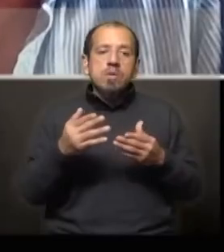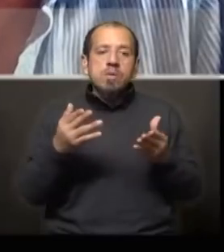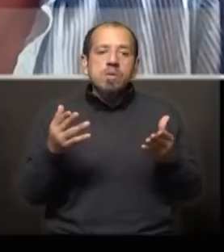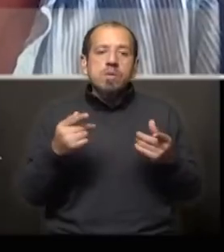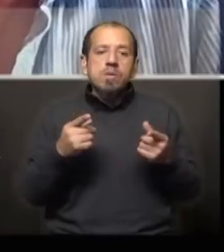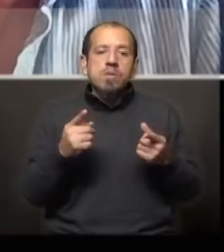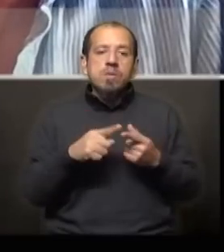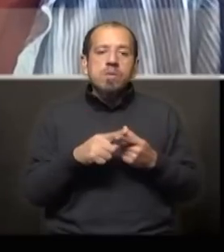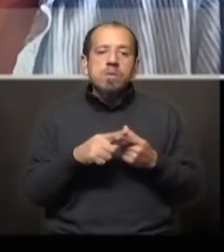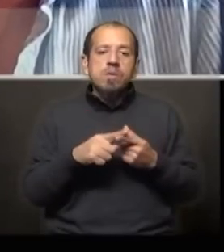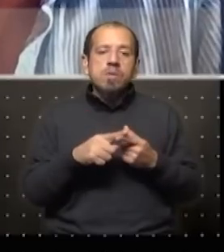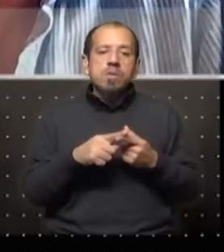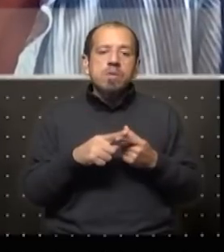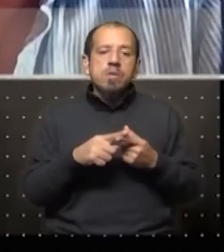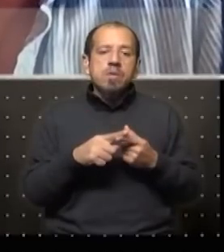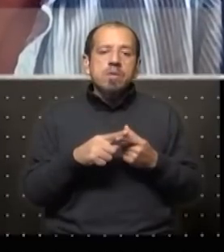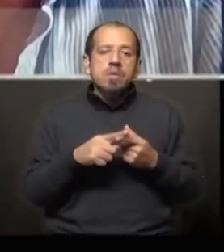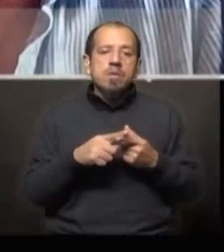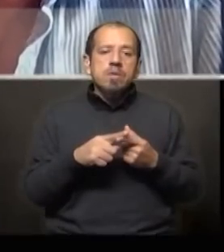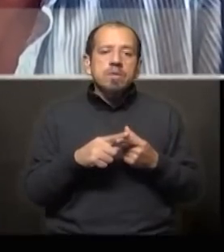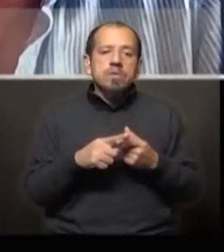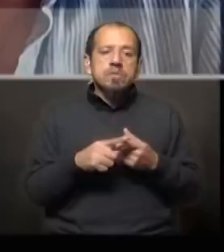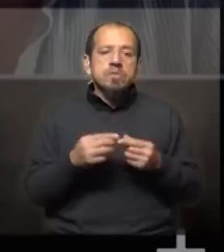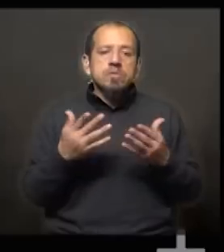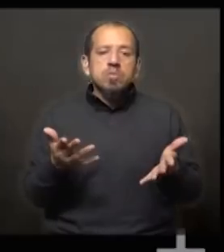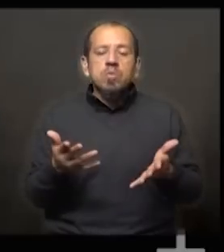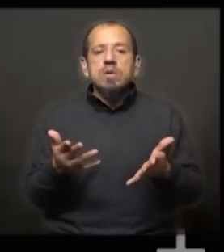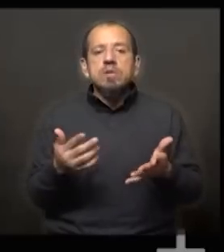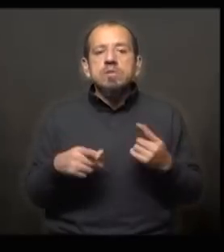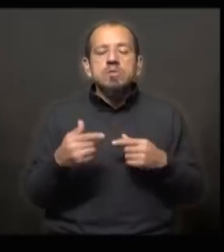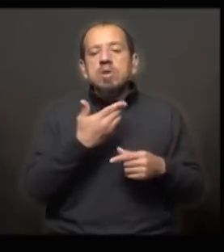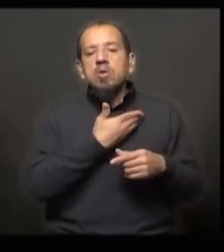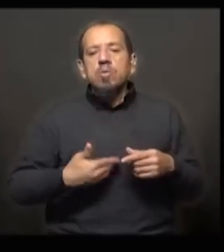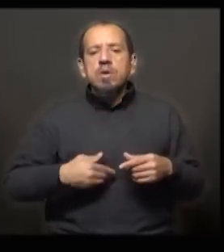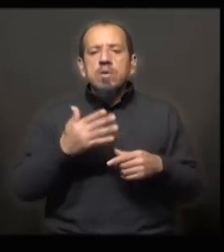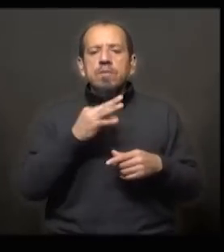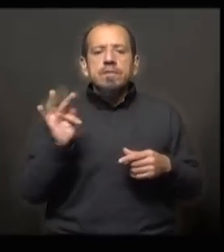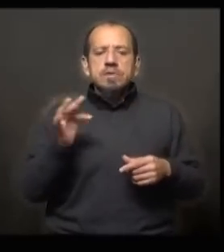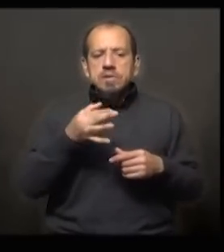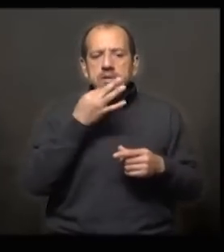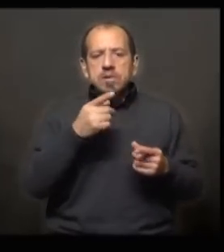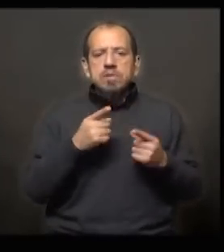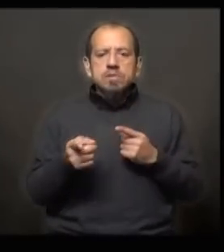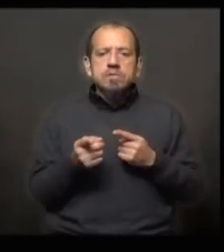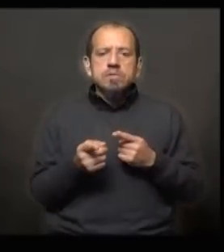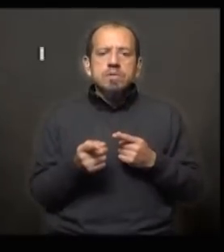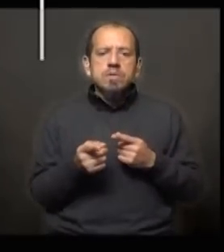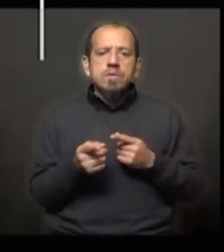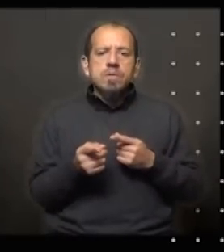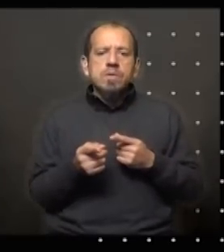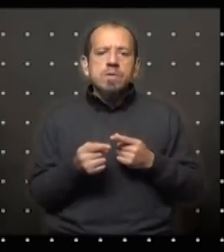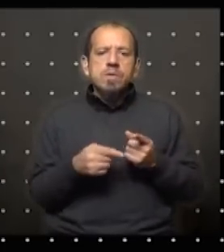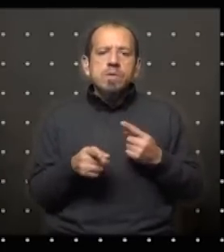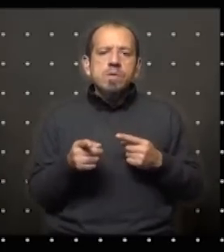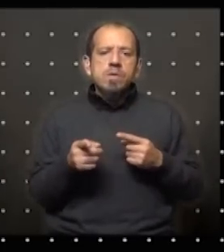estallido no ahora Cuál ha sido la respuesta del gobierno frente a esta a esta situación Más